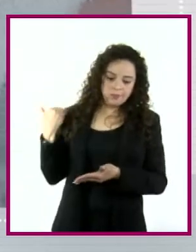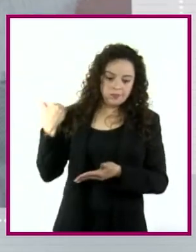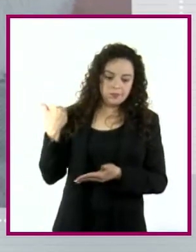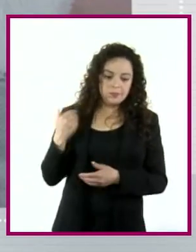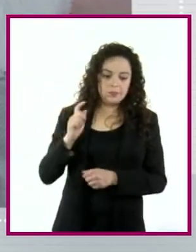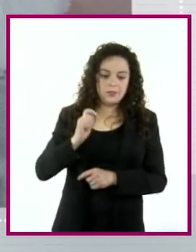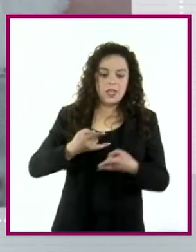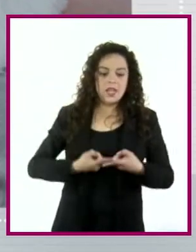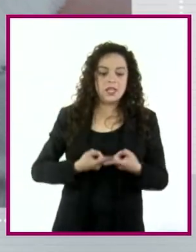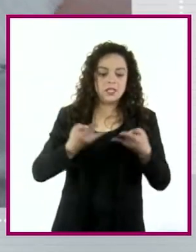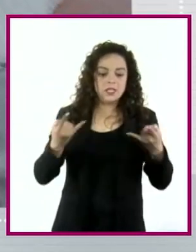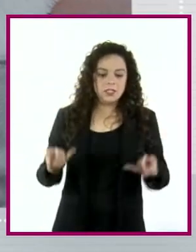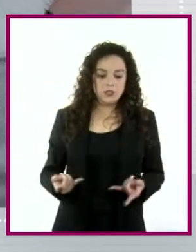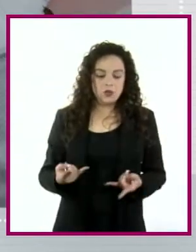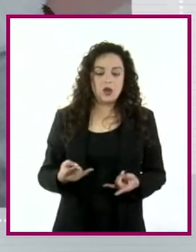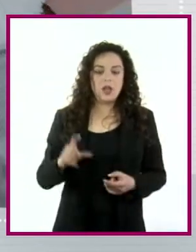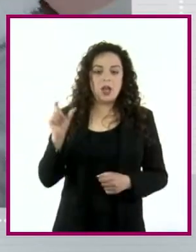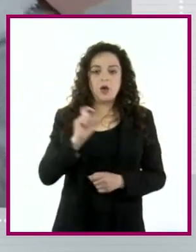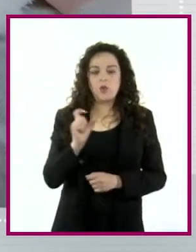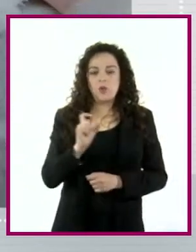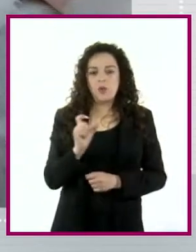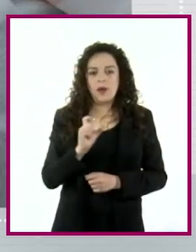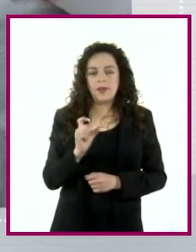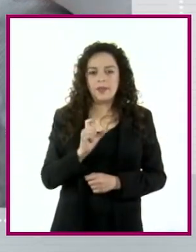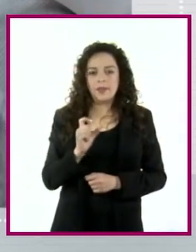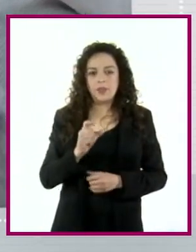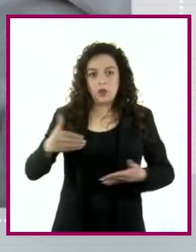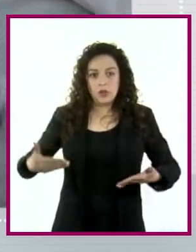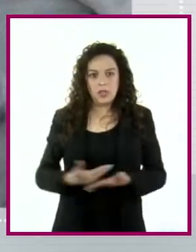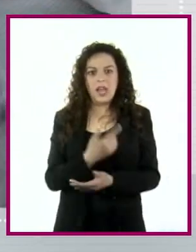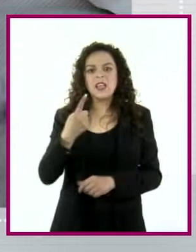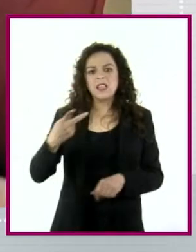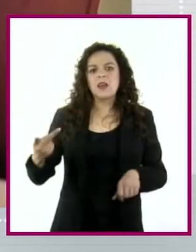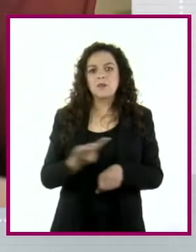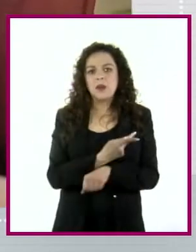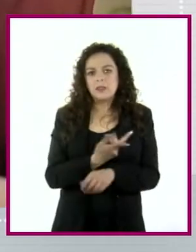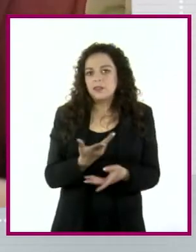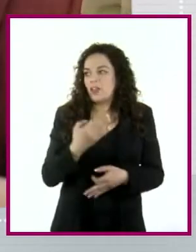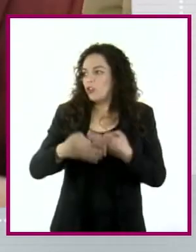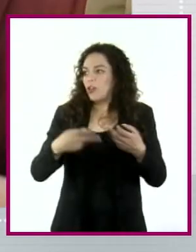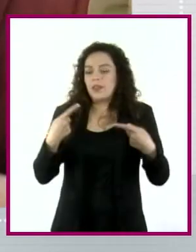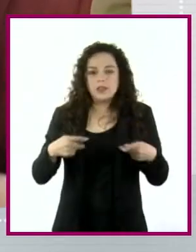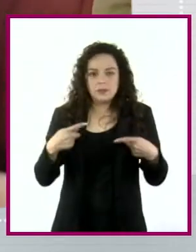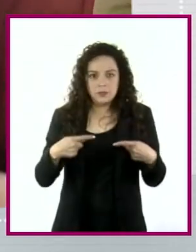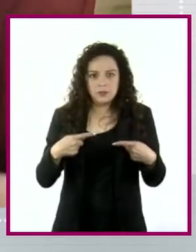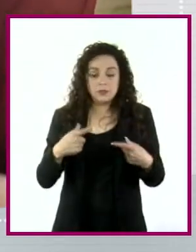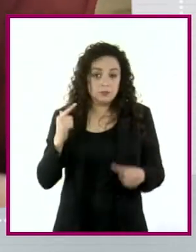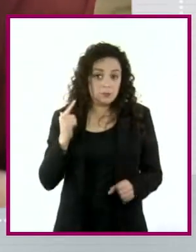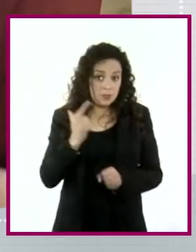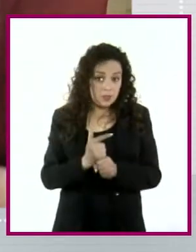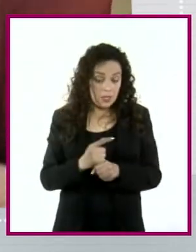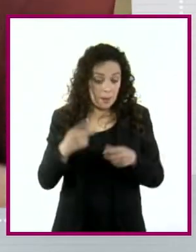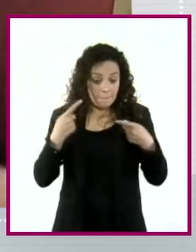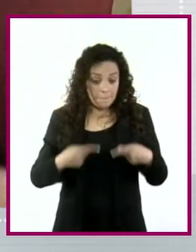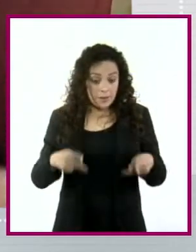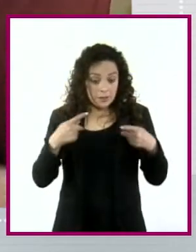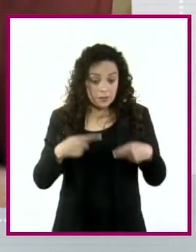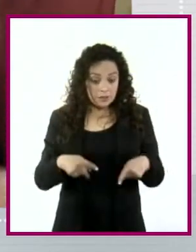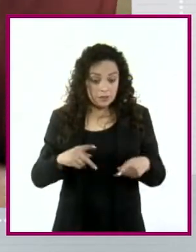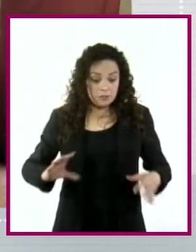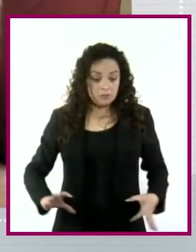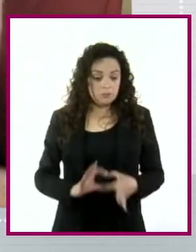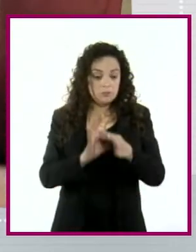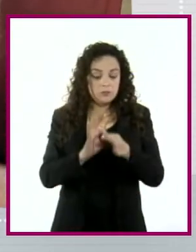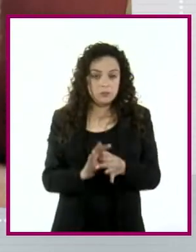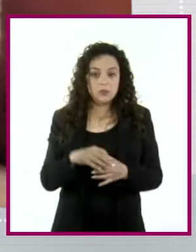la historia de lo que sucede cuando nacemos todas las personas. Se identifica una persona en relación